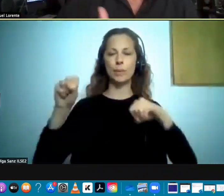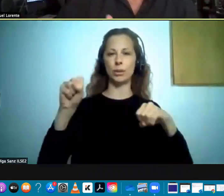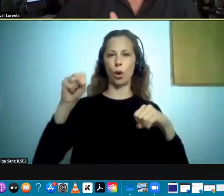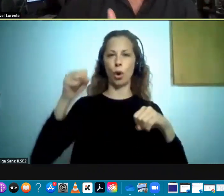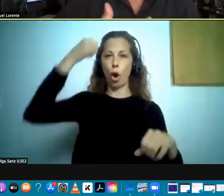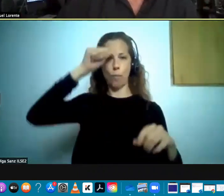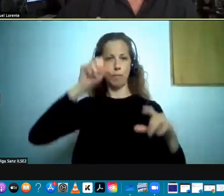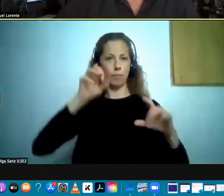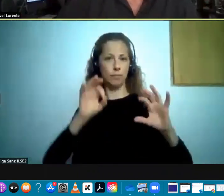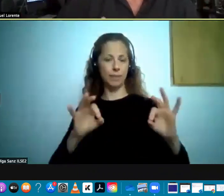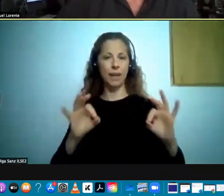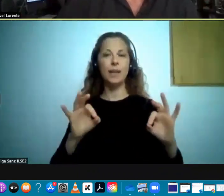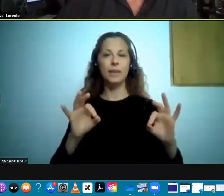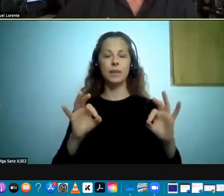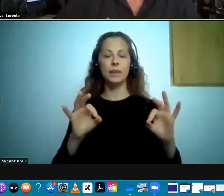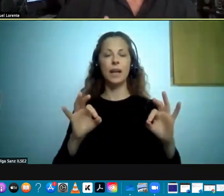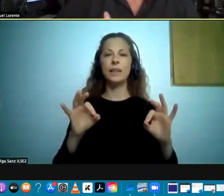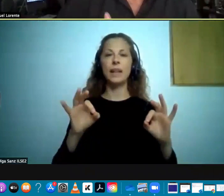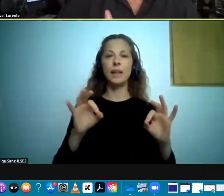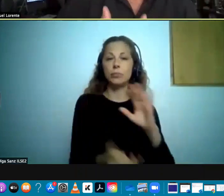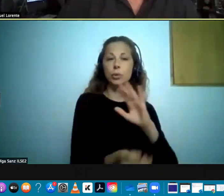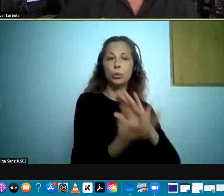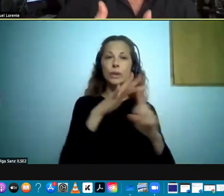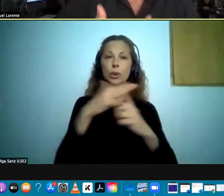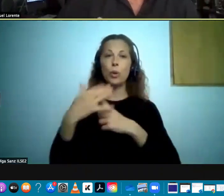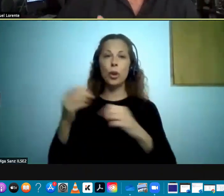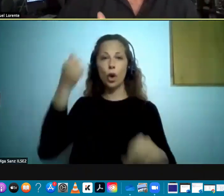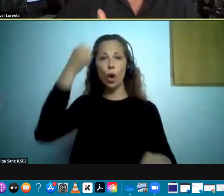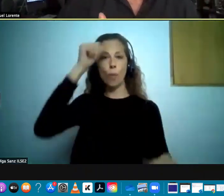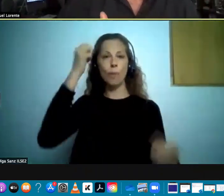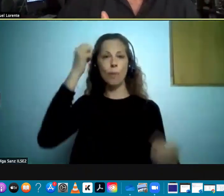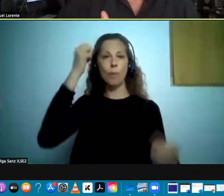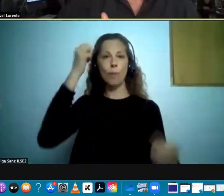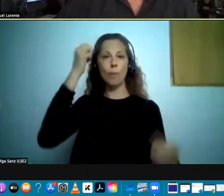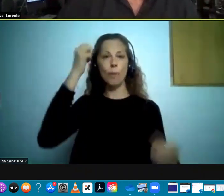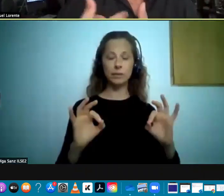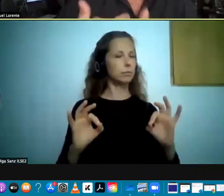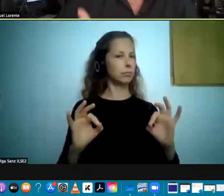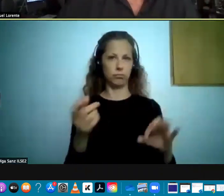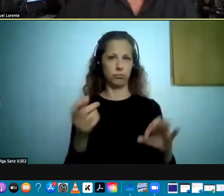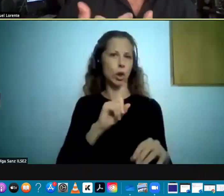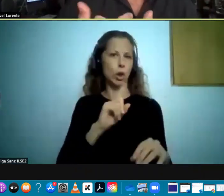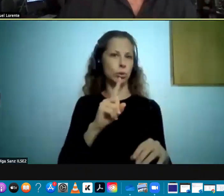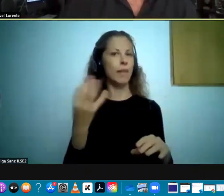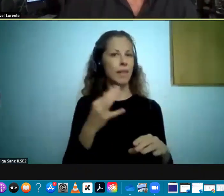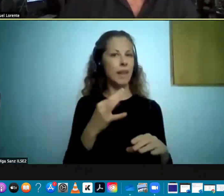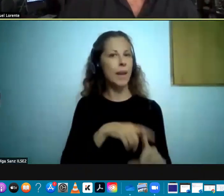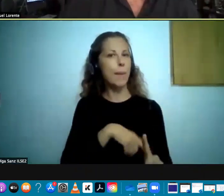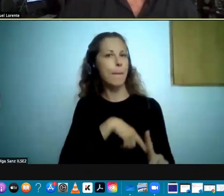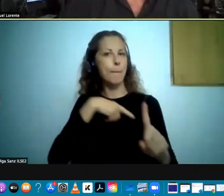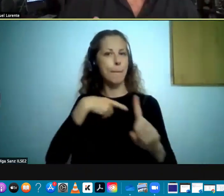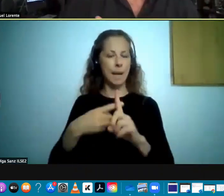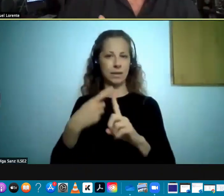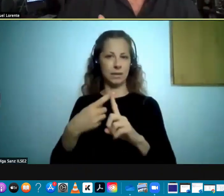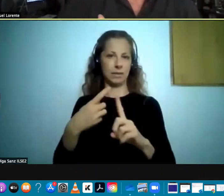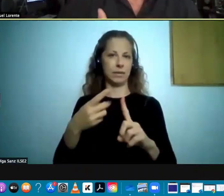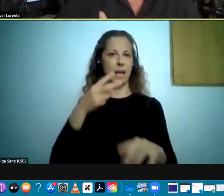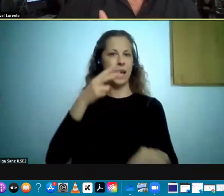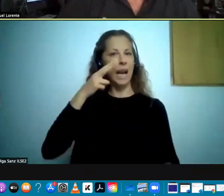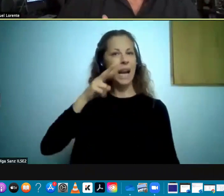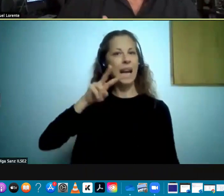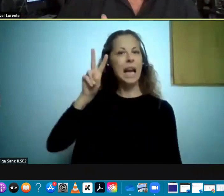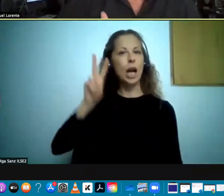maneras ante ciertas circunstancias, sino que todo eso tiene que acompañarse del reconocimiento por otros hombres.